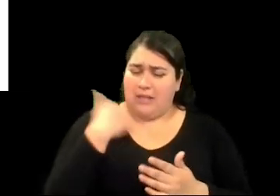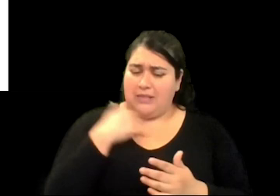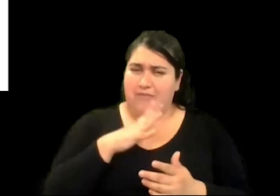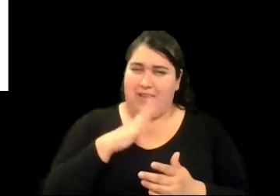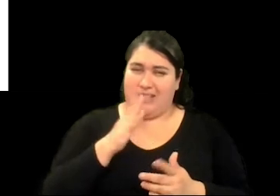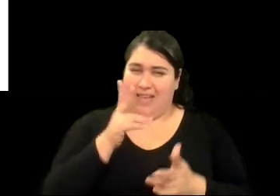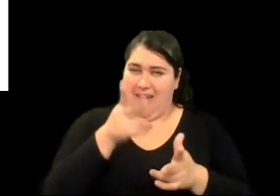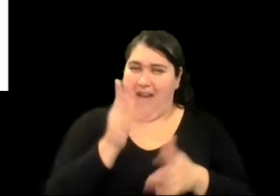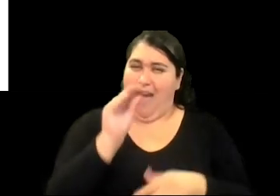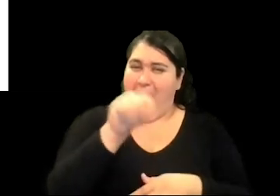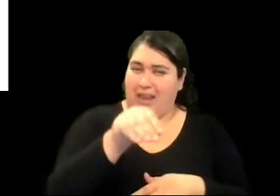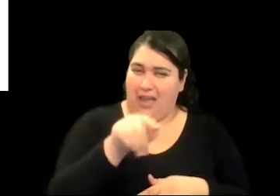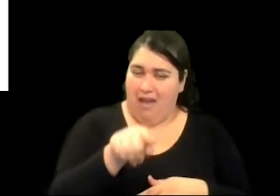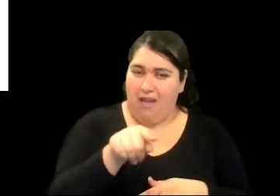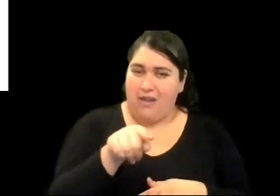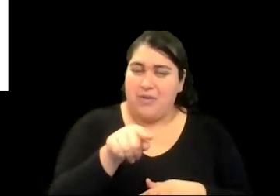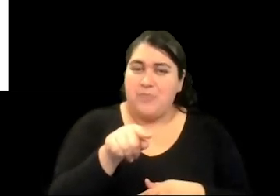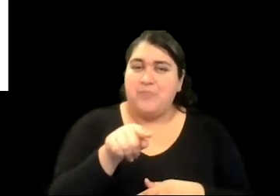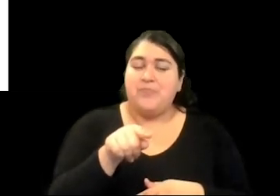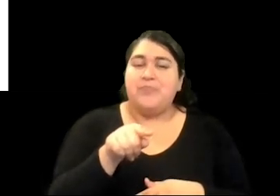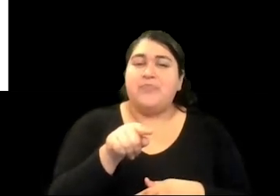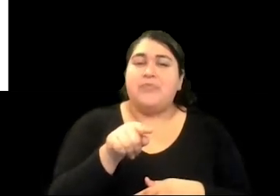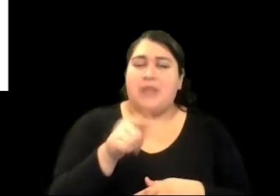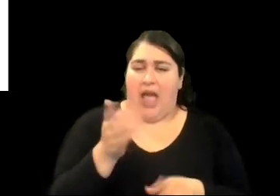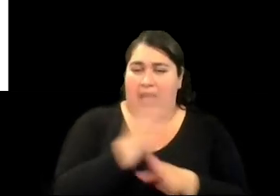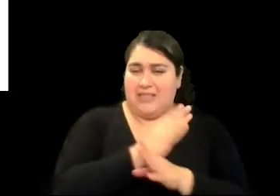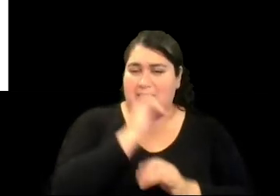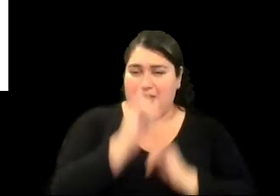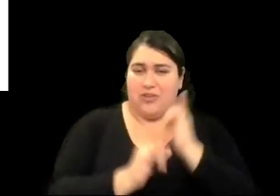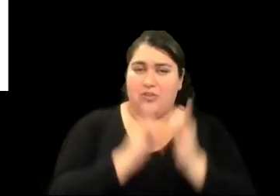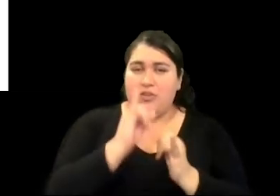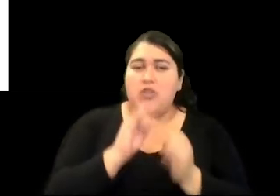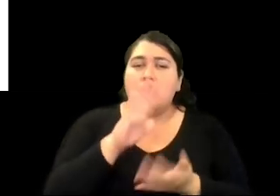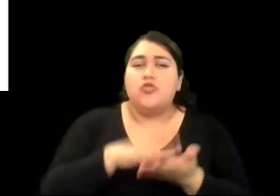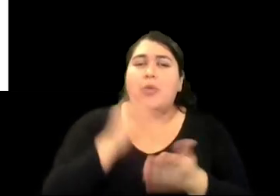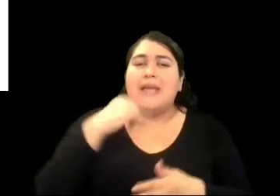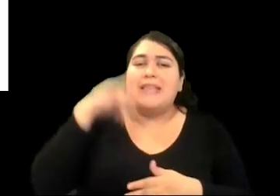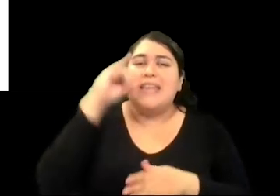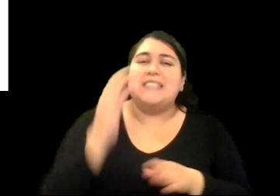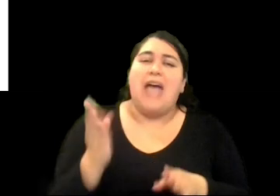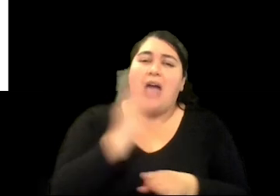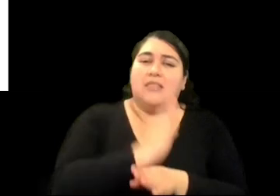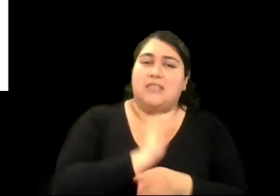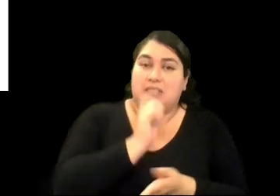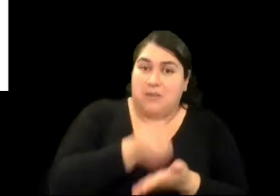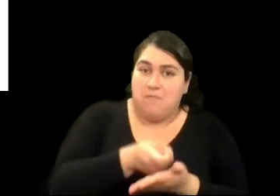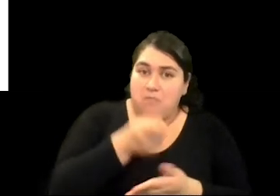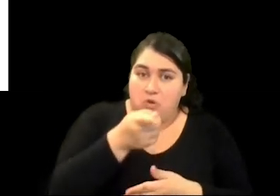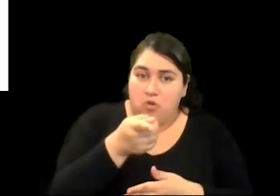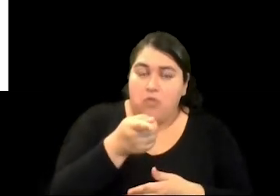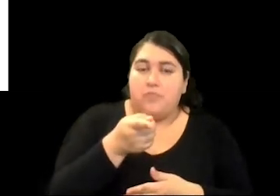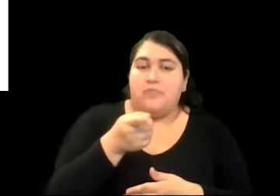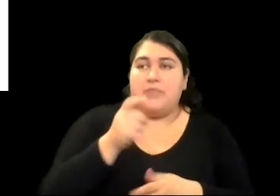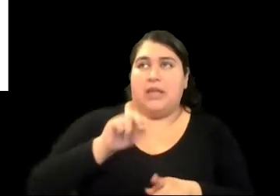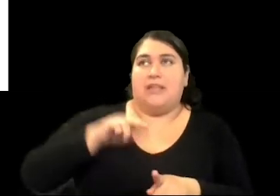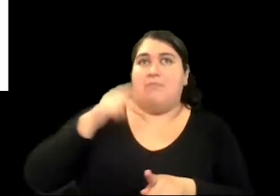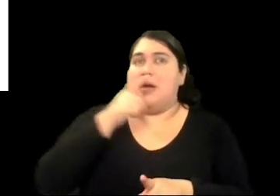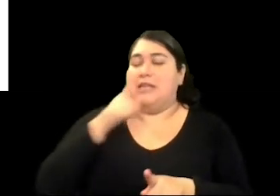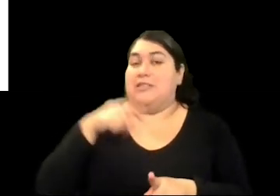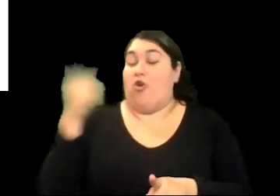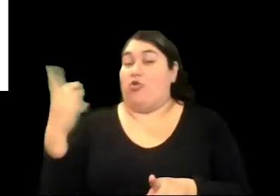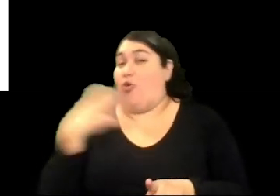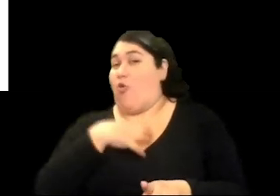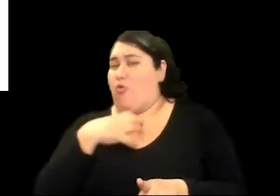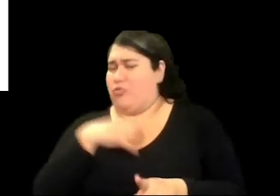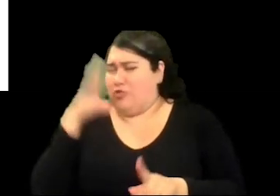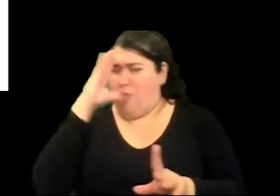que quizás, sí, lo comenté, el tema de los intereses de anticipo, perdón. Es el tercer curso que doy hoy, tal vez hay cosas que no recuerdo si las dije